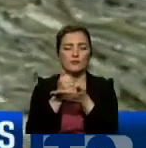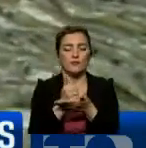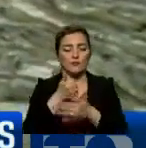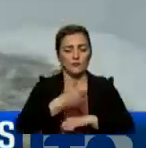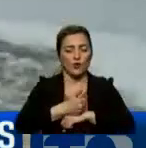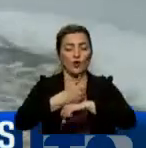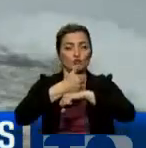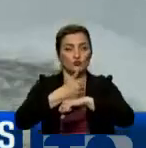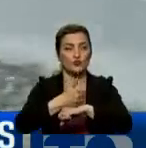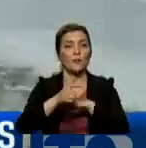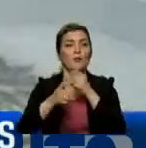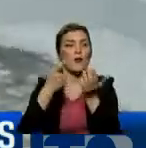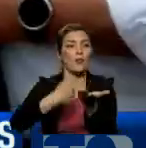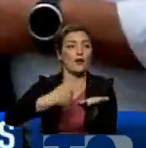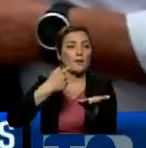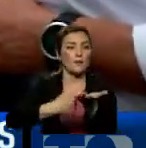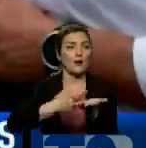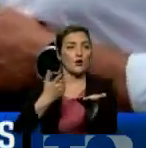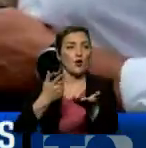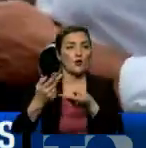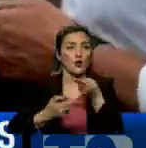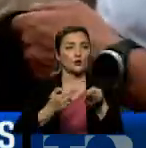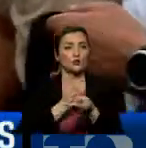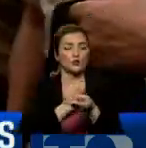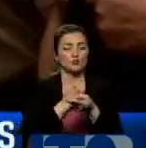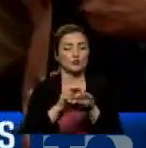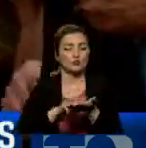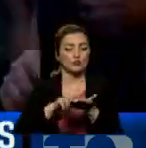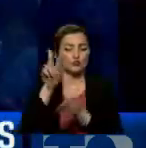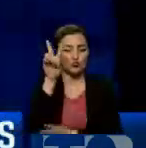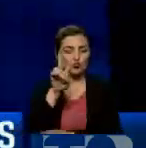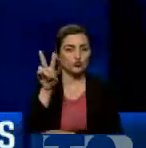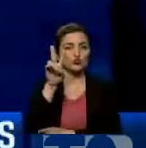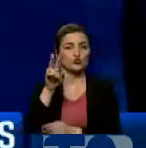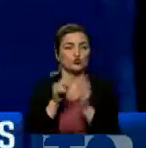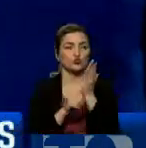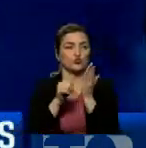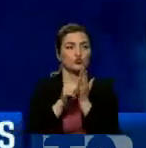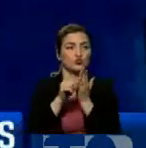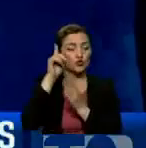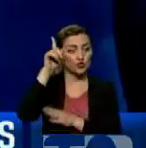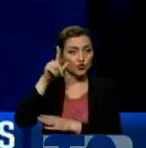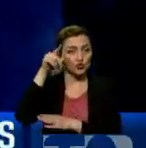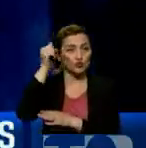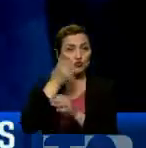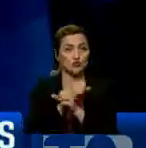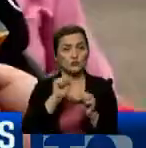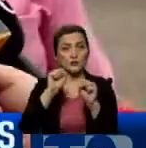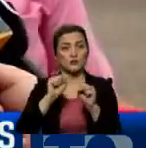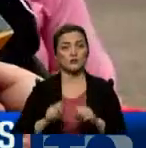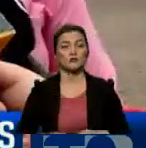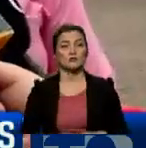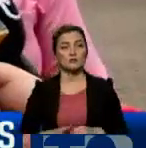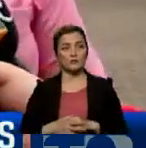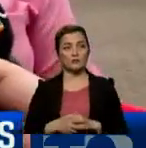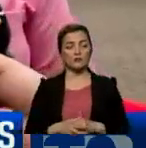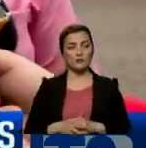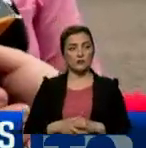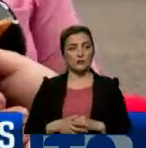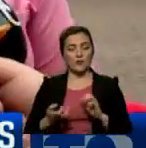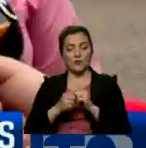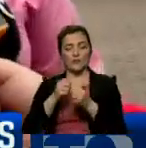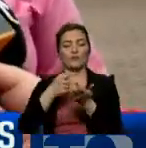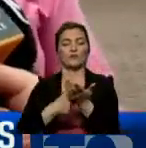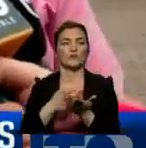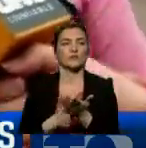las autoridades son los camaroneros. Ellos lograron reunirse este viernes con los ministros de Gobierno y de Defensa. El problema del sector camaronero